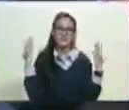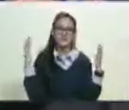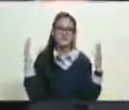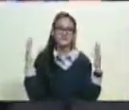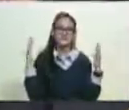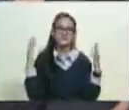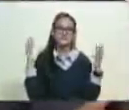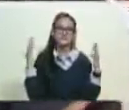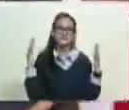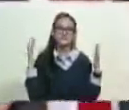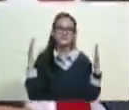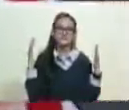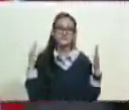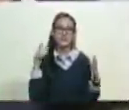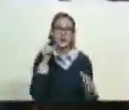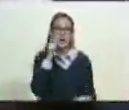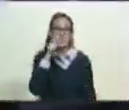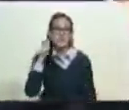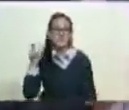Y